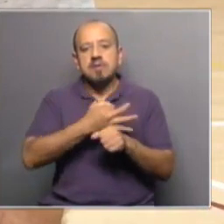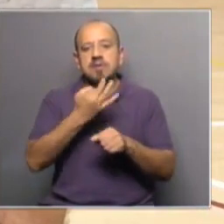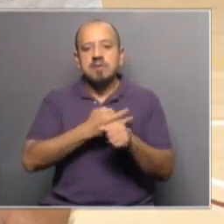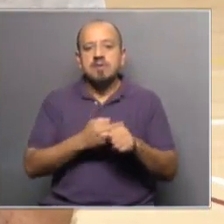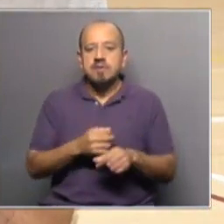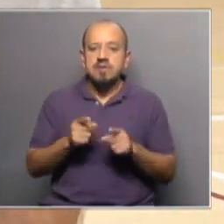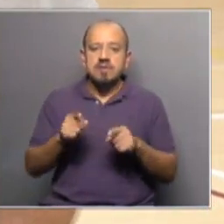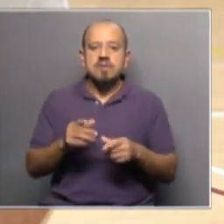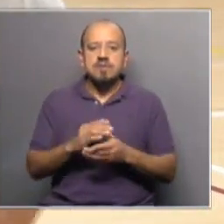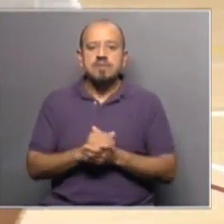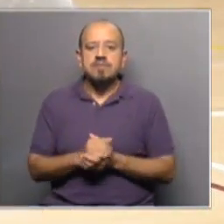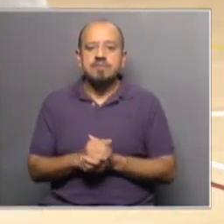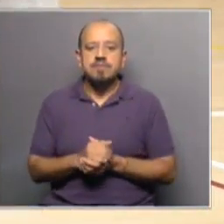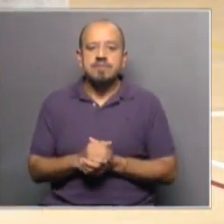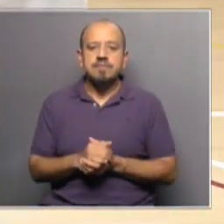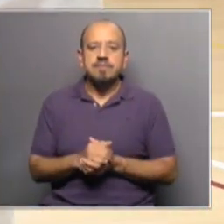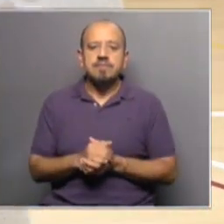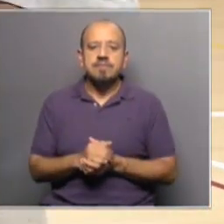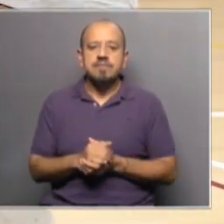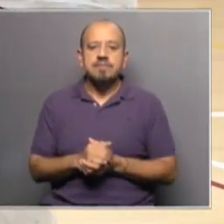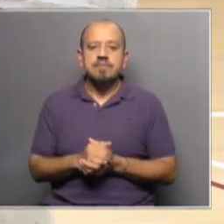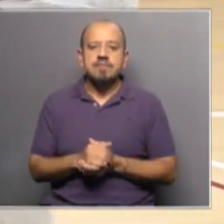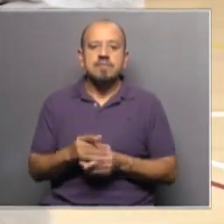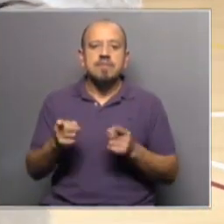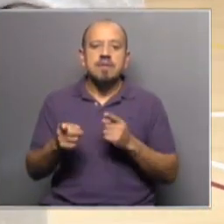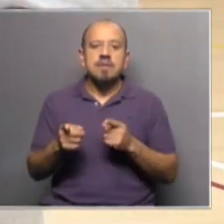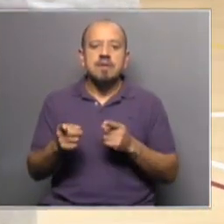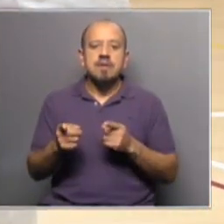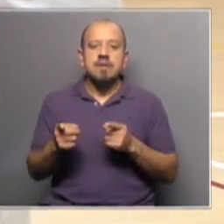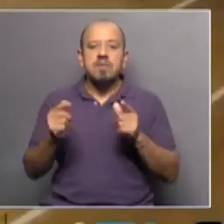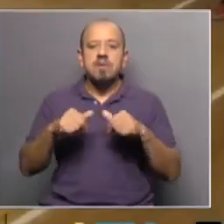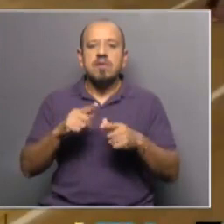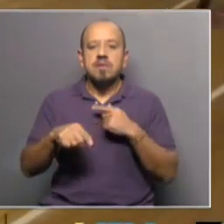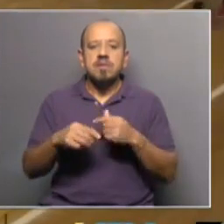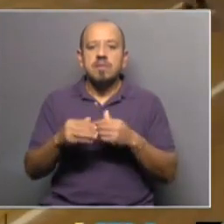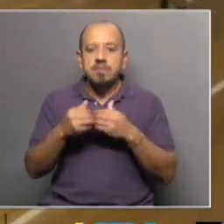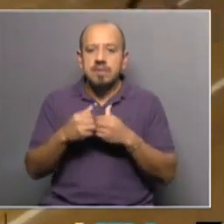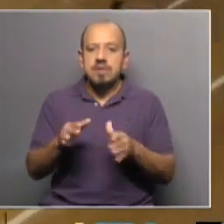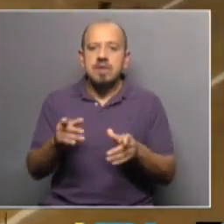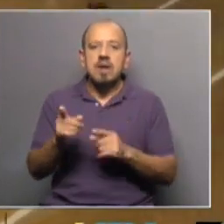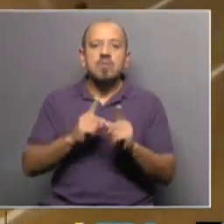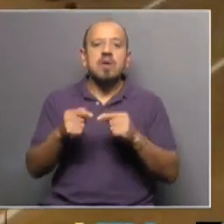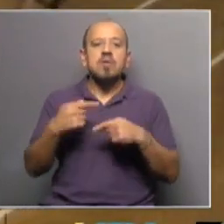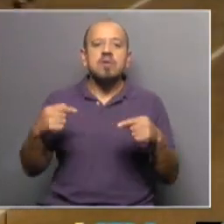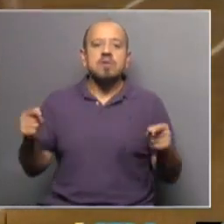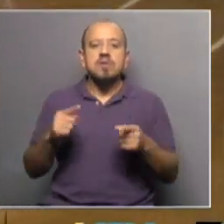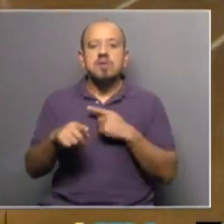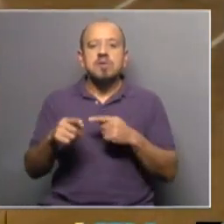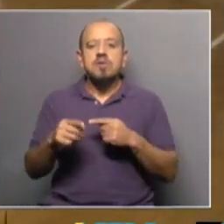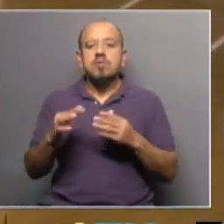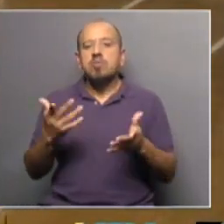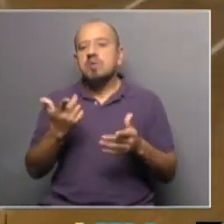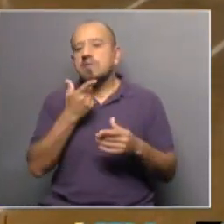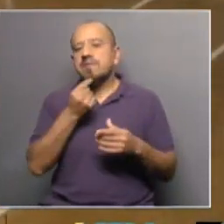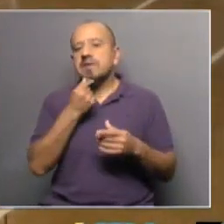me quedé en el deporte. ¿Cómo se hace? Porque llegaste grande y arrancar de cero para adquirir ciertas cosas que no tenés, que son más fáciles de adquirir